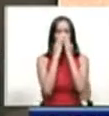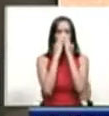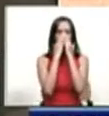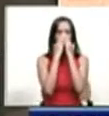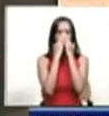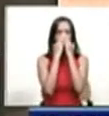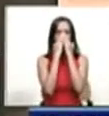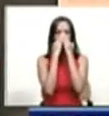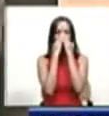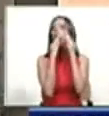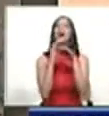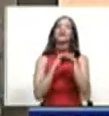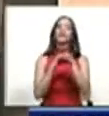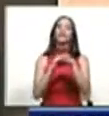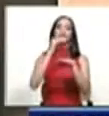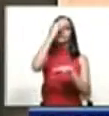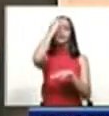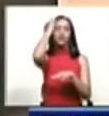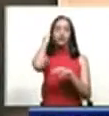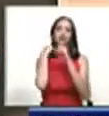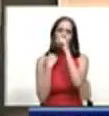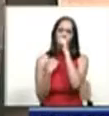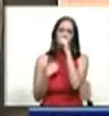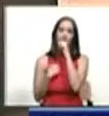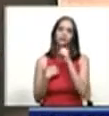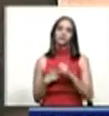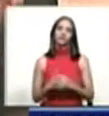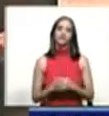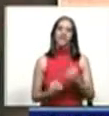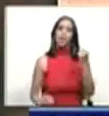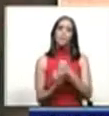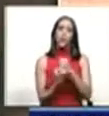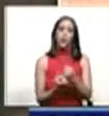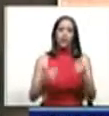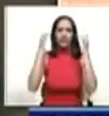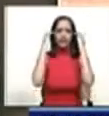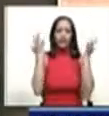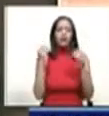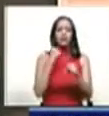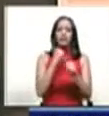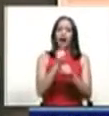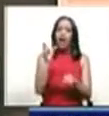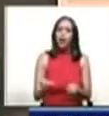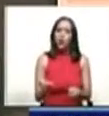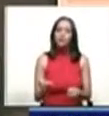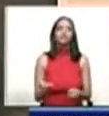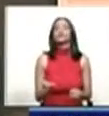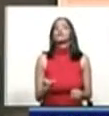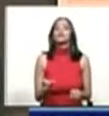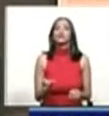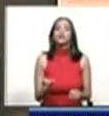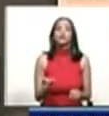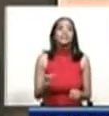desarrollo creativo, el empuje creativo de ese pueblo trabajador, pues pone el pecho, ¿verdad? Y no son los